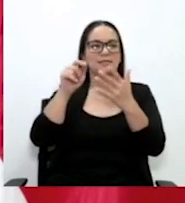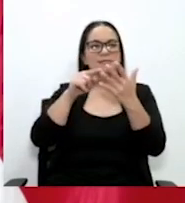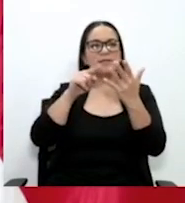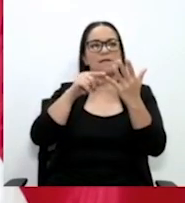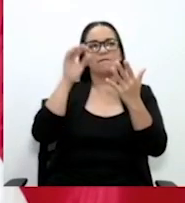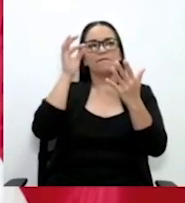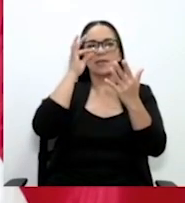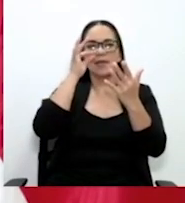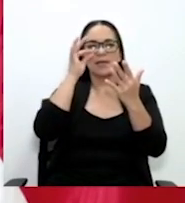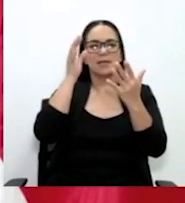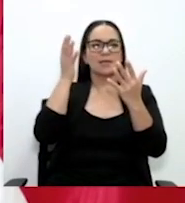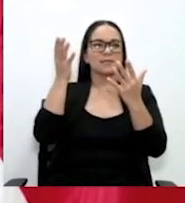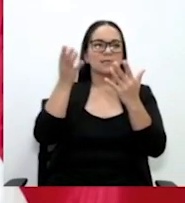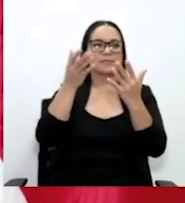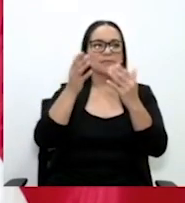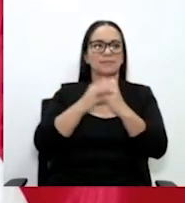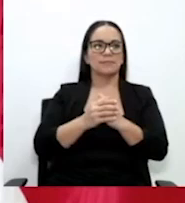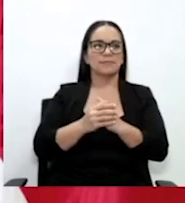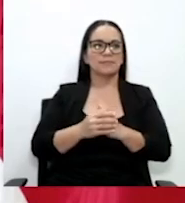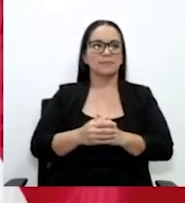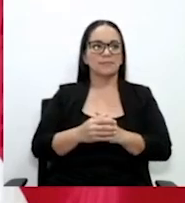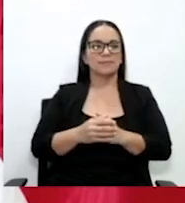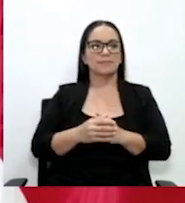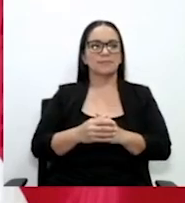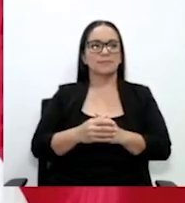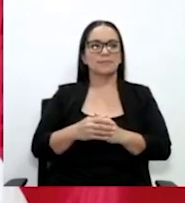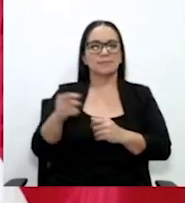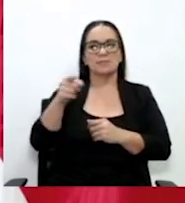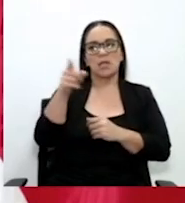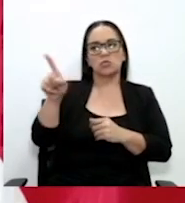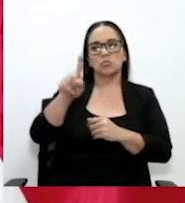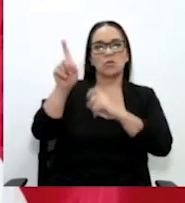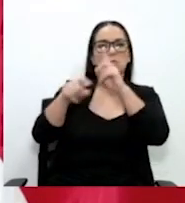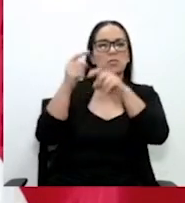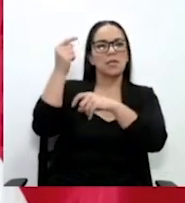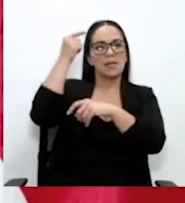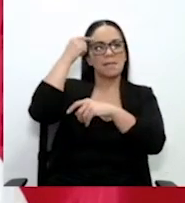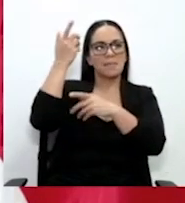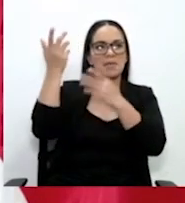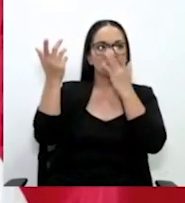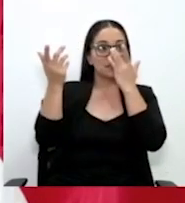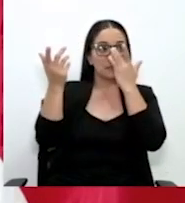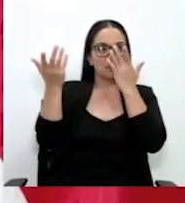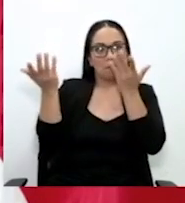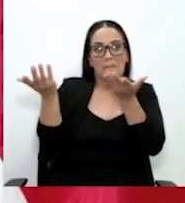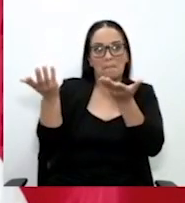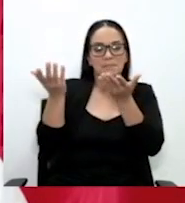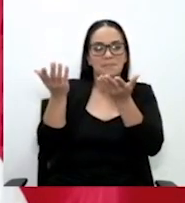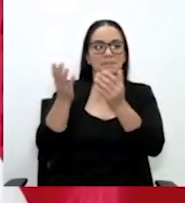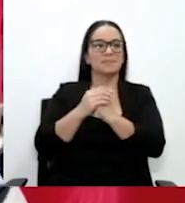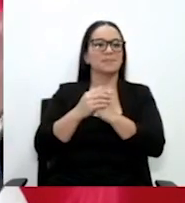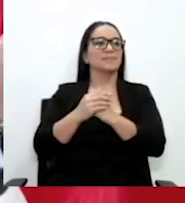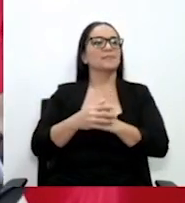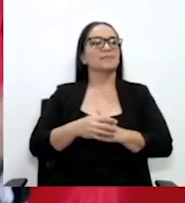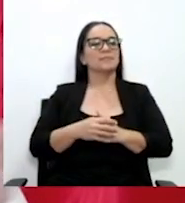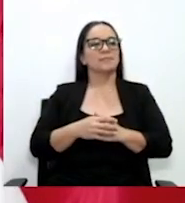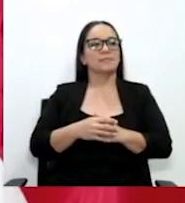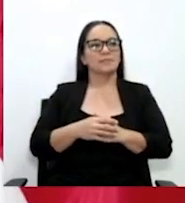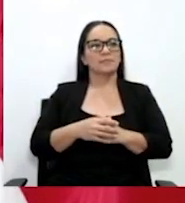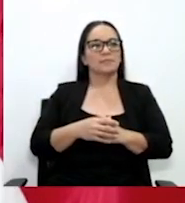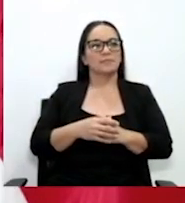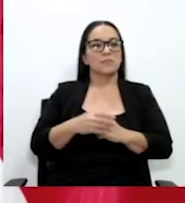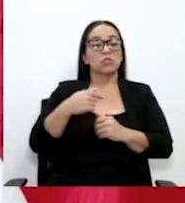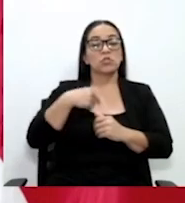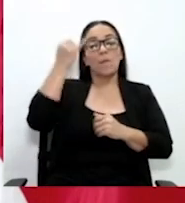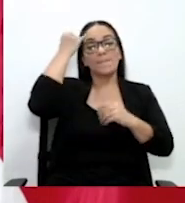Figueres, cualquier otro, ¿qué piensan ellos eso en términos de la dinámica para el partido? Me imagino que después del